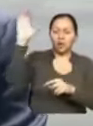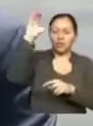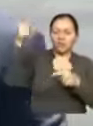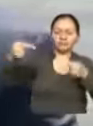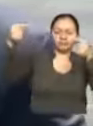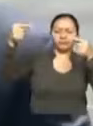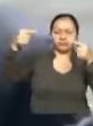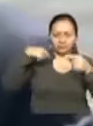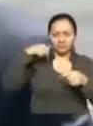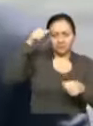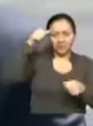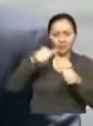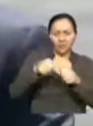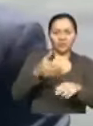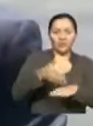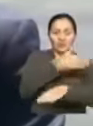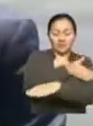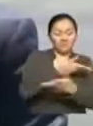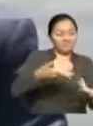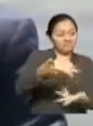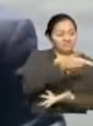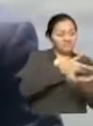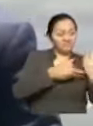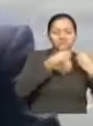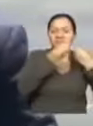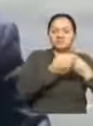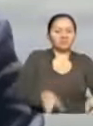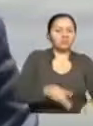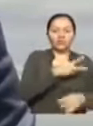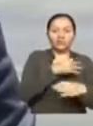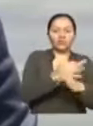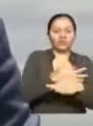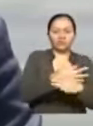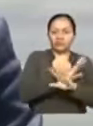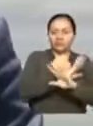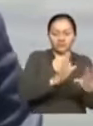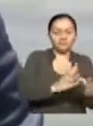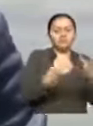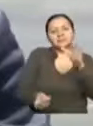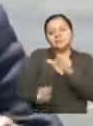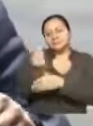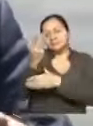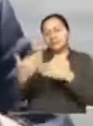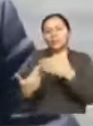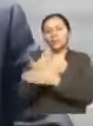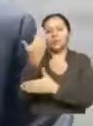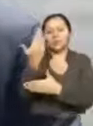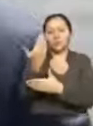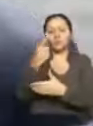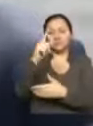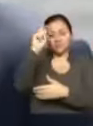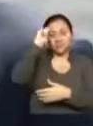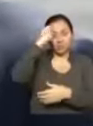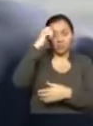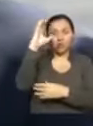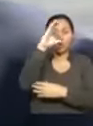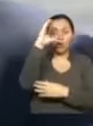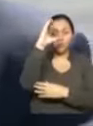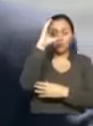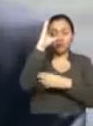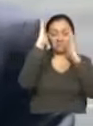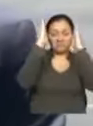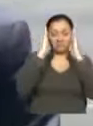dura, donde recuerde que la relación entre nuestros países, Colombia con Ecuador y Colombia con Venezuela,